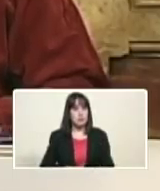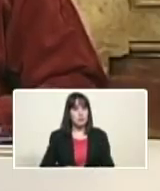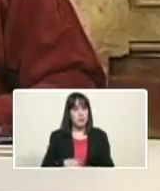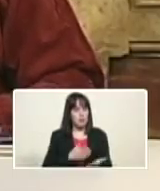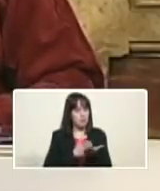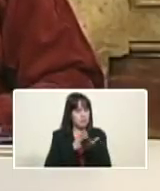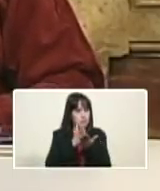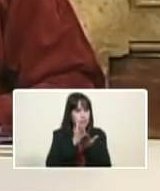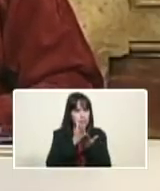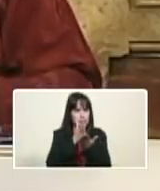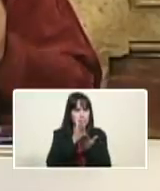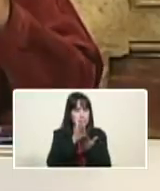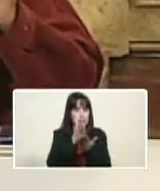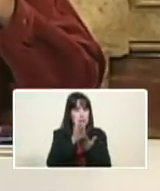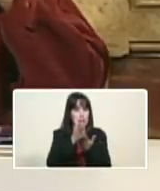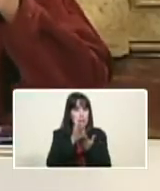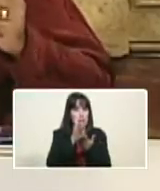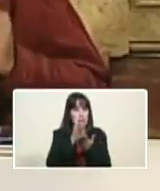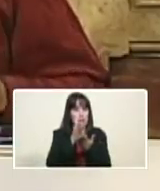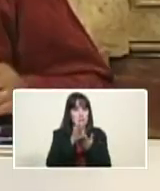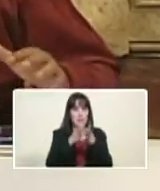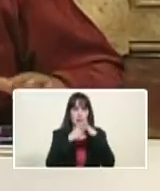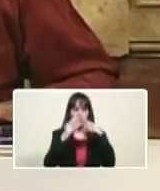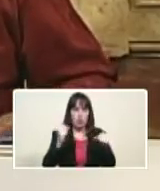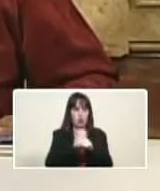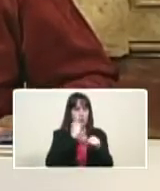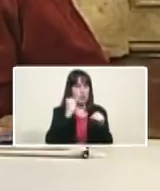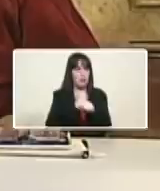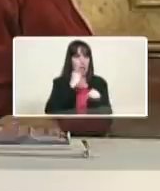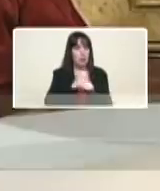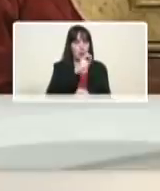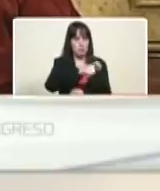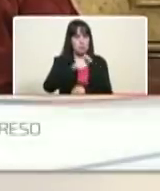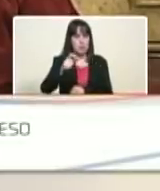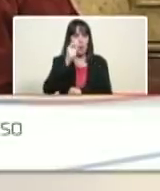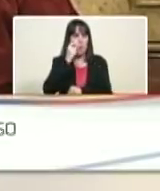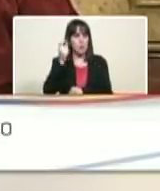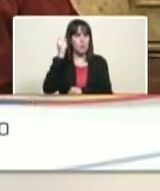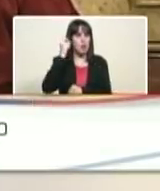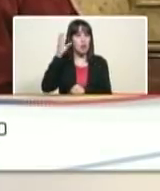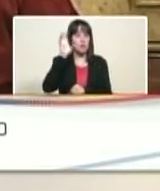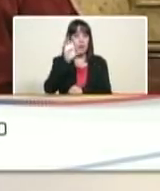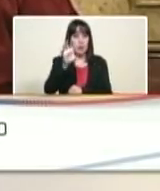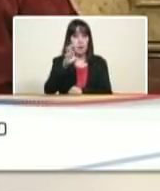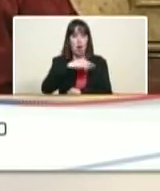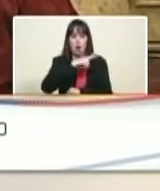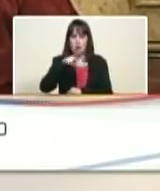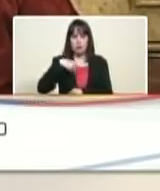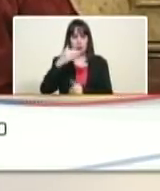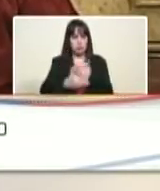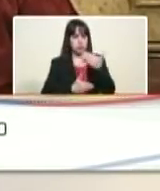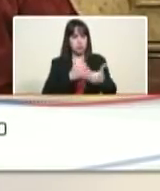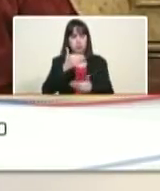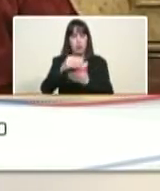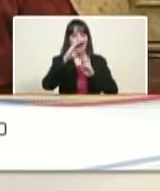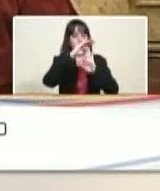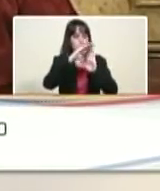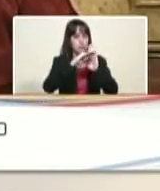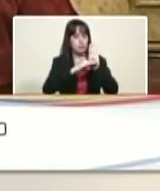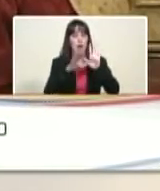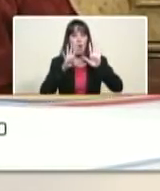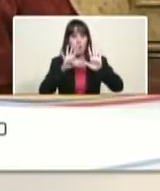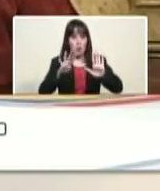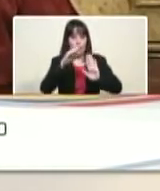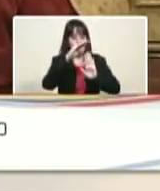perseverante, detallado, de los trabajadores y trabajadoras del país, nosotros vamos a avanzar con las 9 líneas del programa de